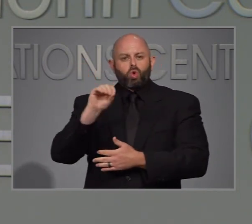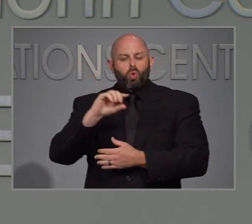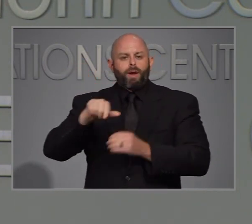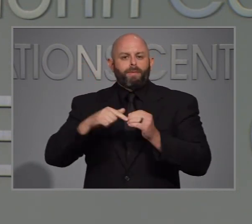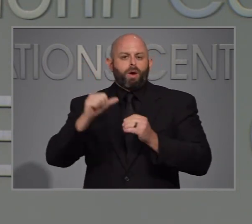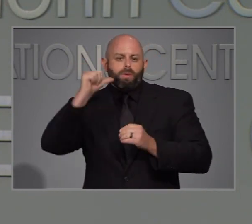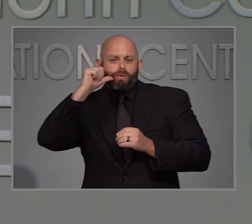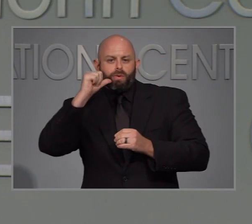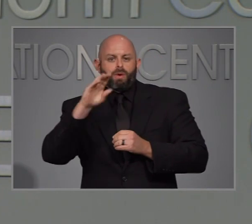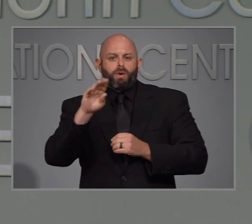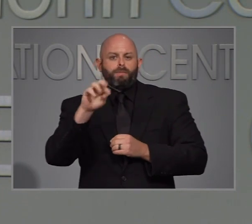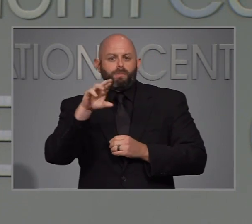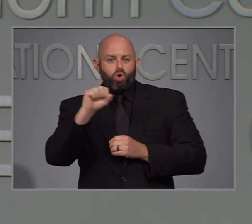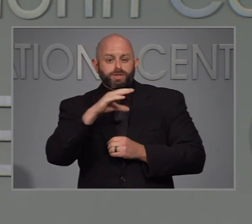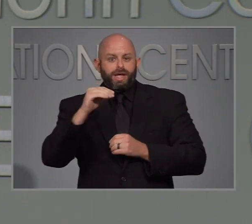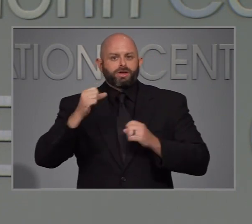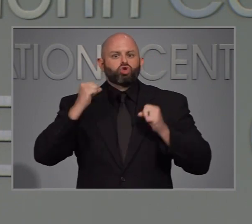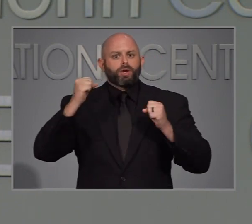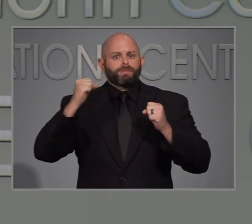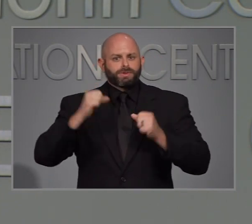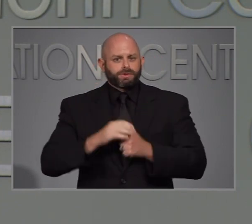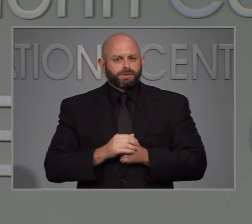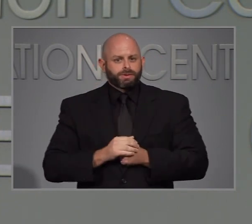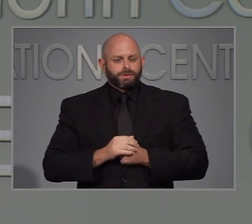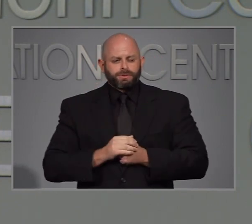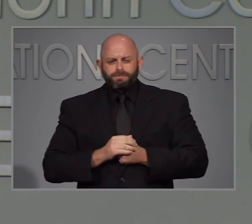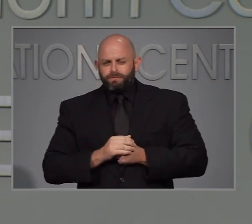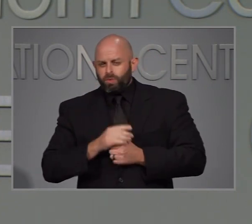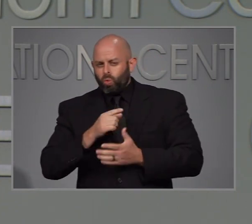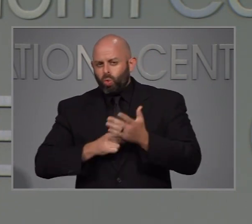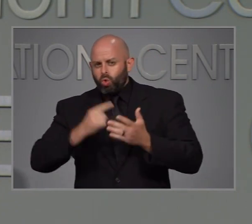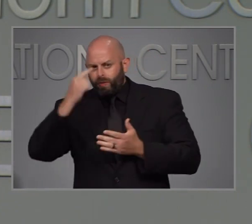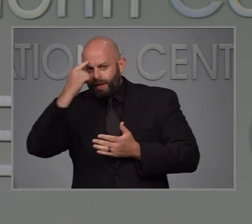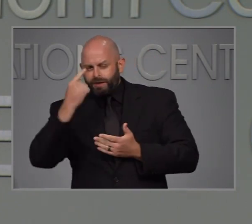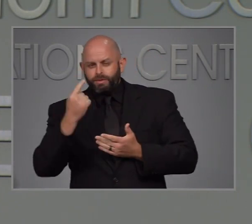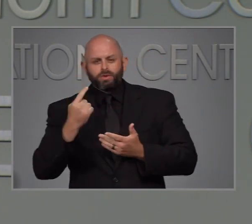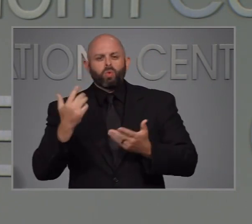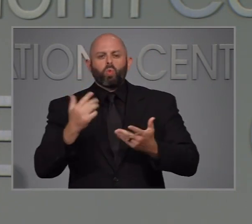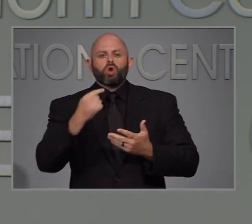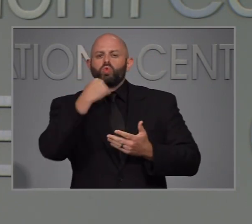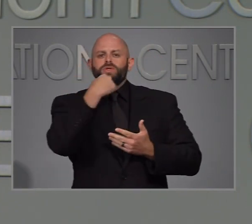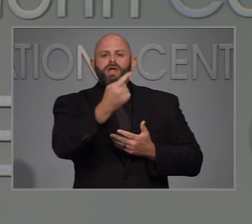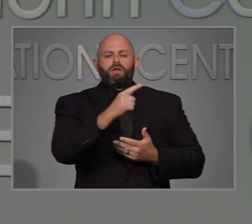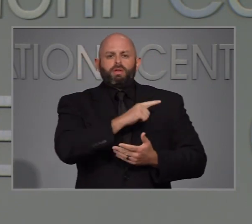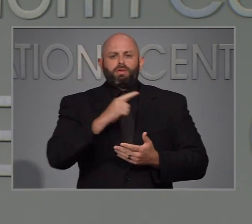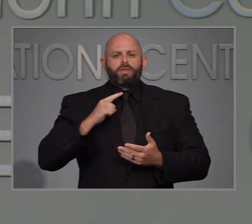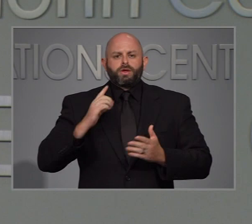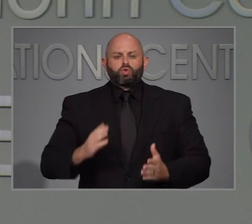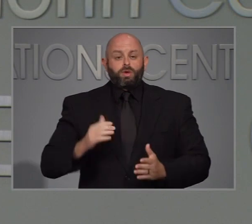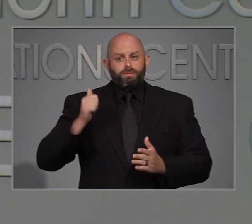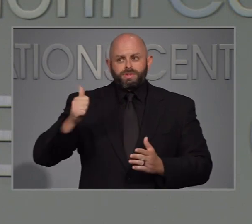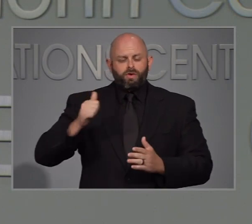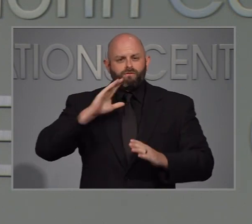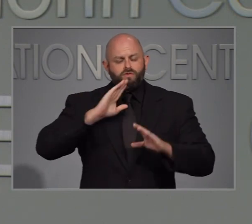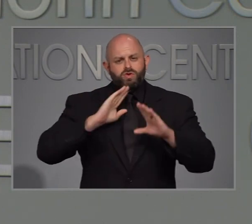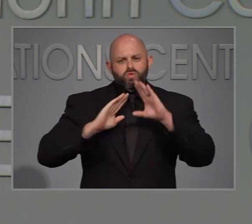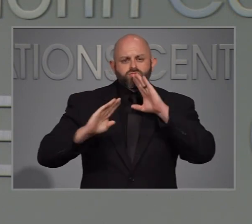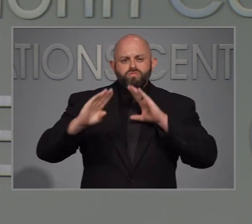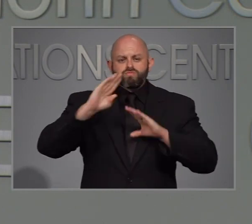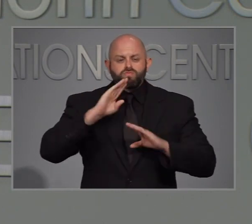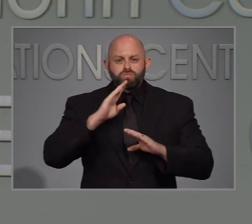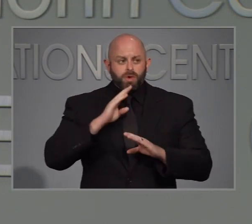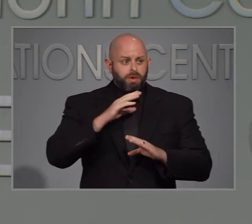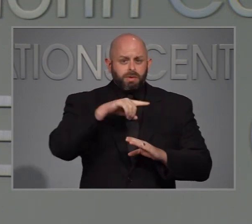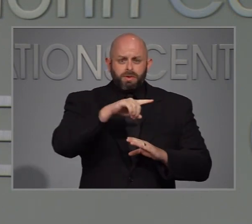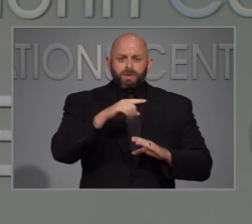para abrir bares y gimnasios. ¿Qué le dice usted a esas personas que están tan